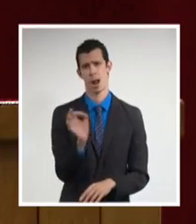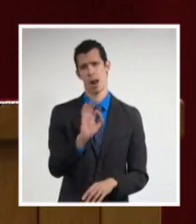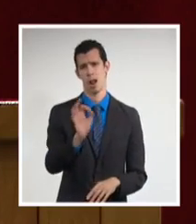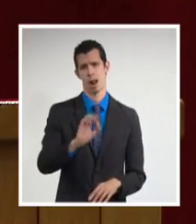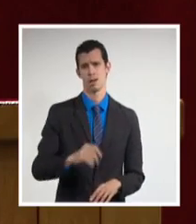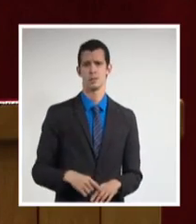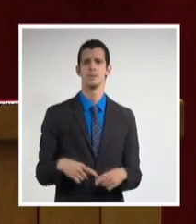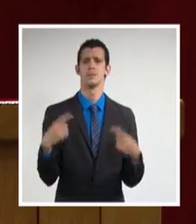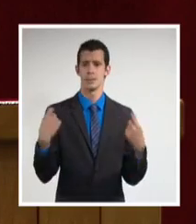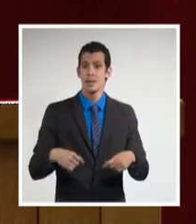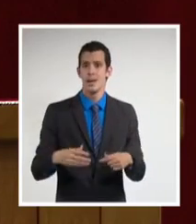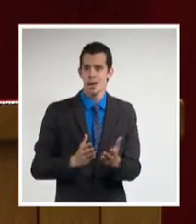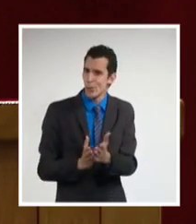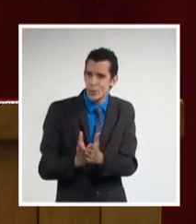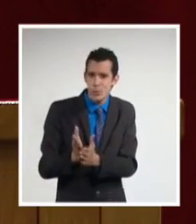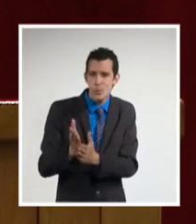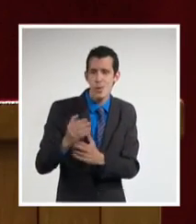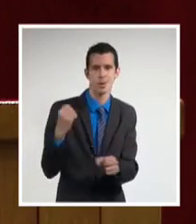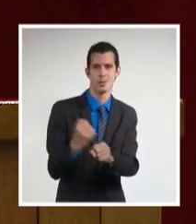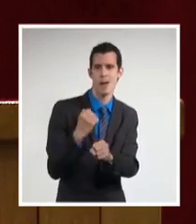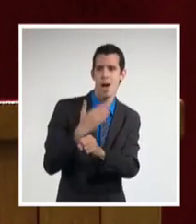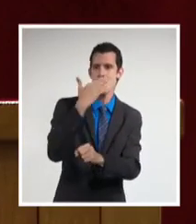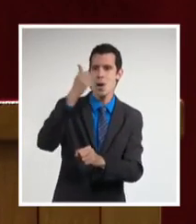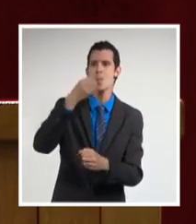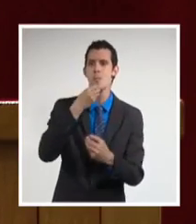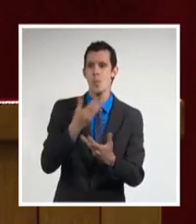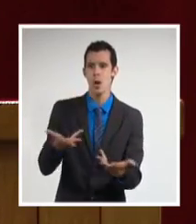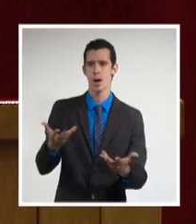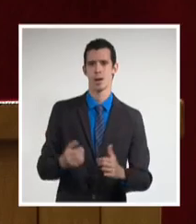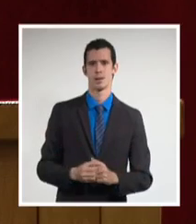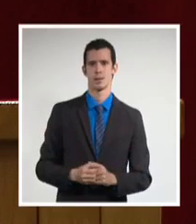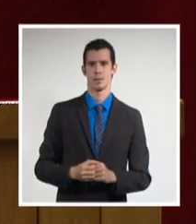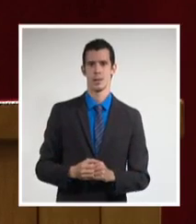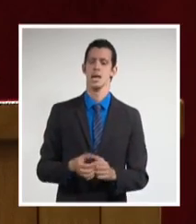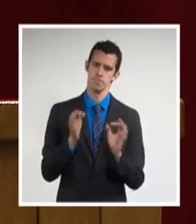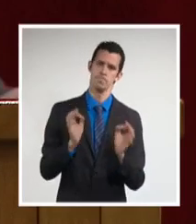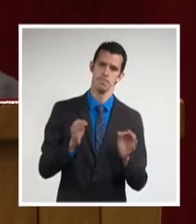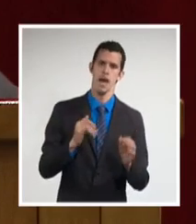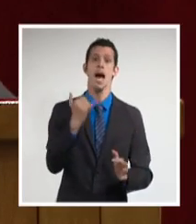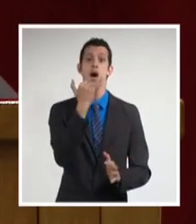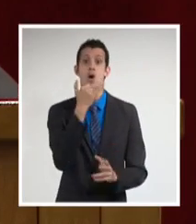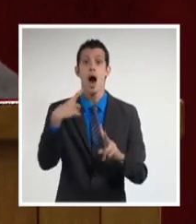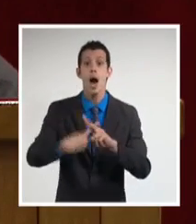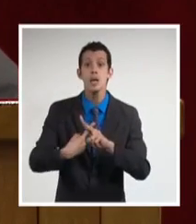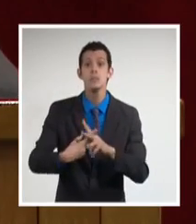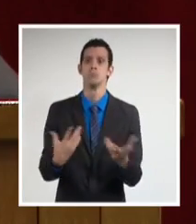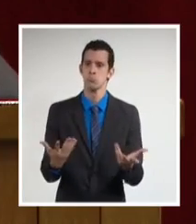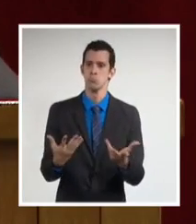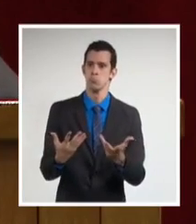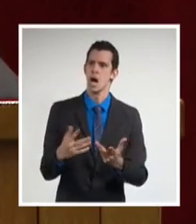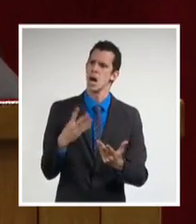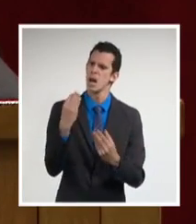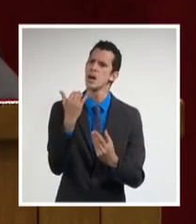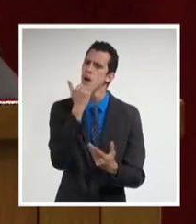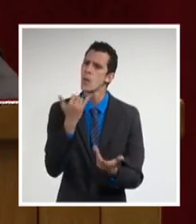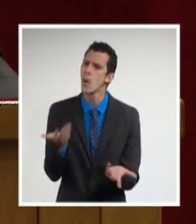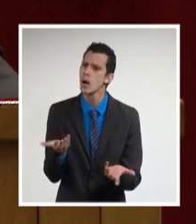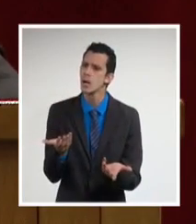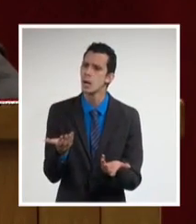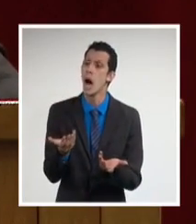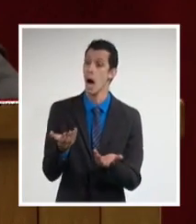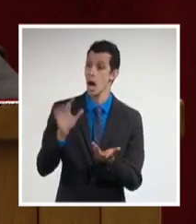a descartar porque no funciona o funciona mal. No olvidemos nunca el concepto de revolución que nos legó Fidel.